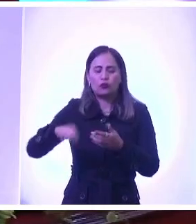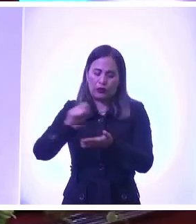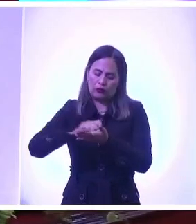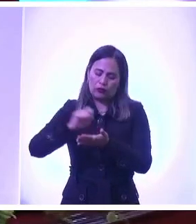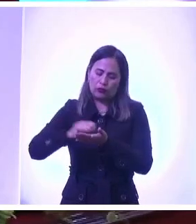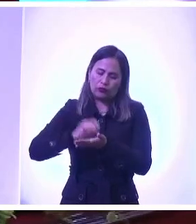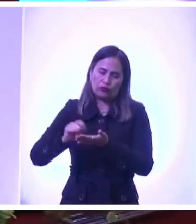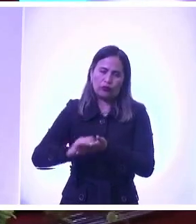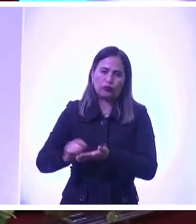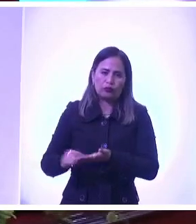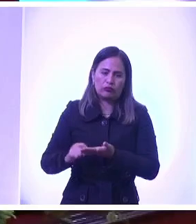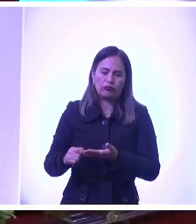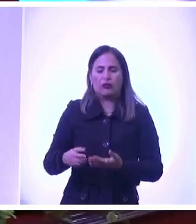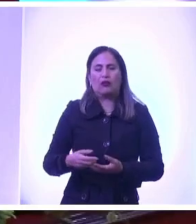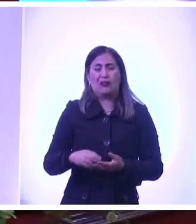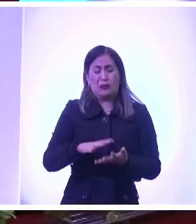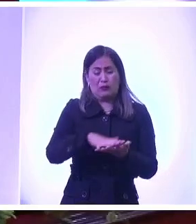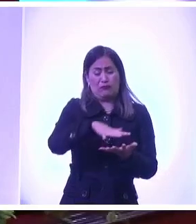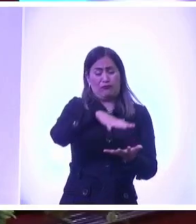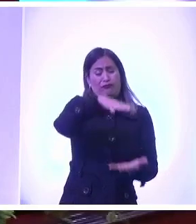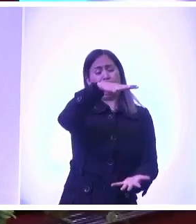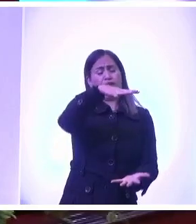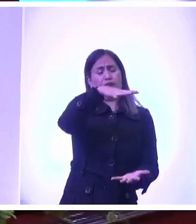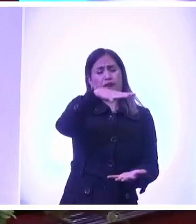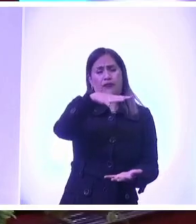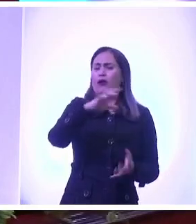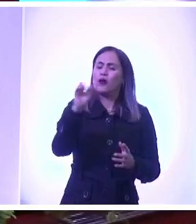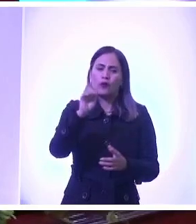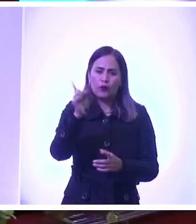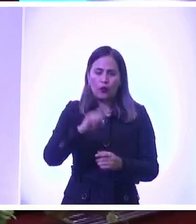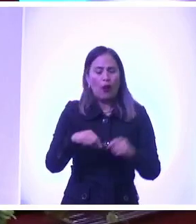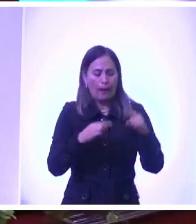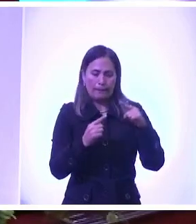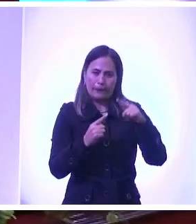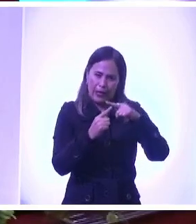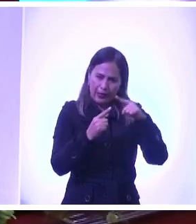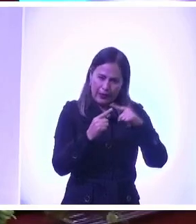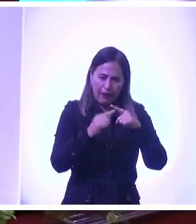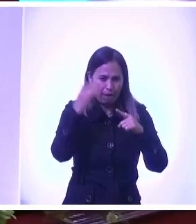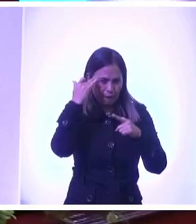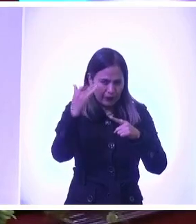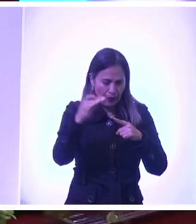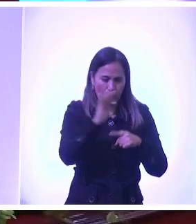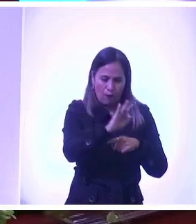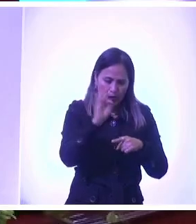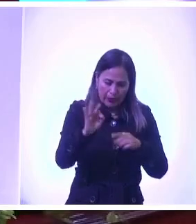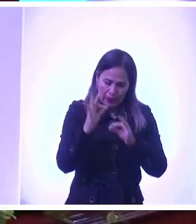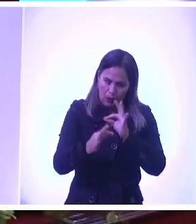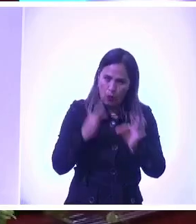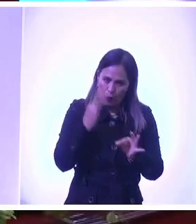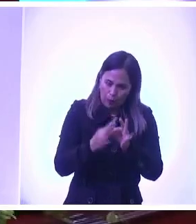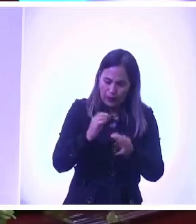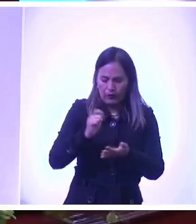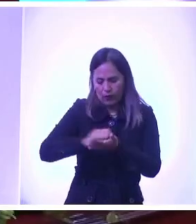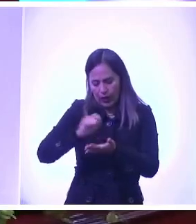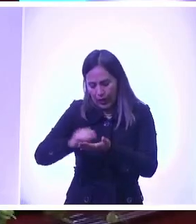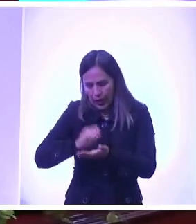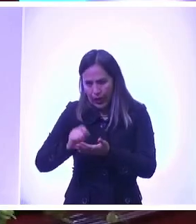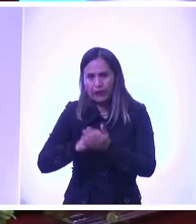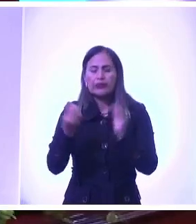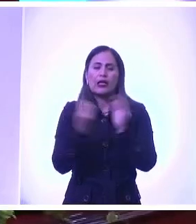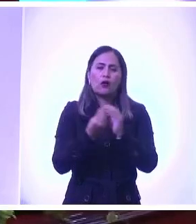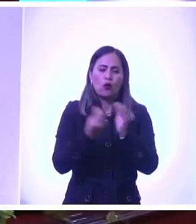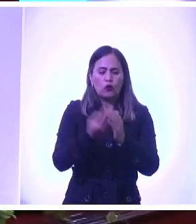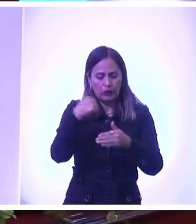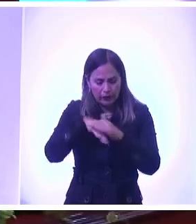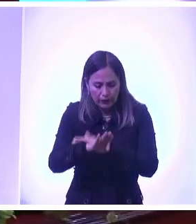bola de nieve pero si en cambio lo que hacemos Es tener todo en orden tener bien nuestros apuntes entrar a nuestras clases hacerlo a